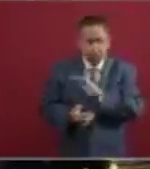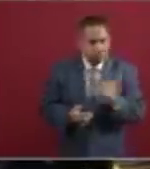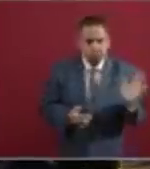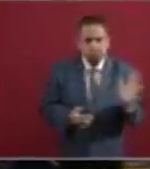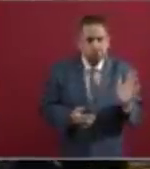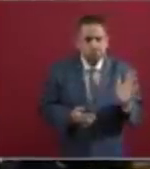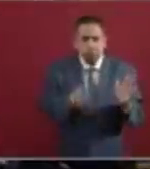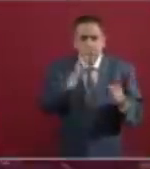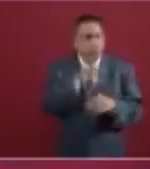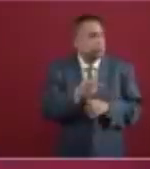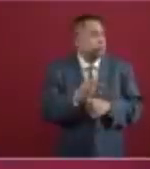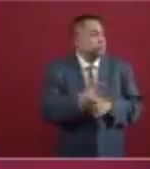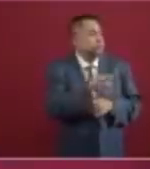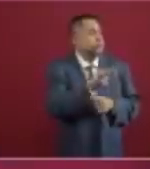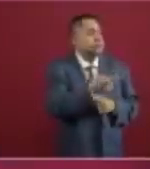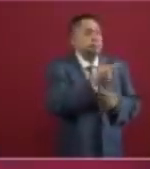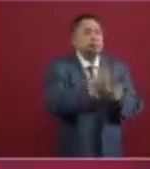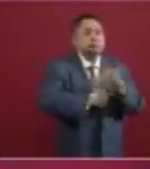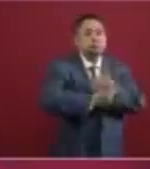licitar.